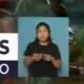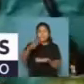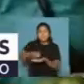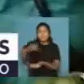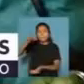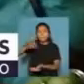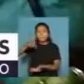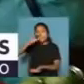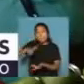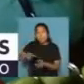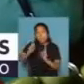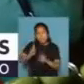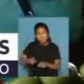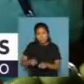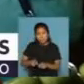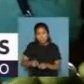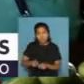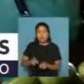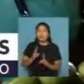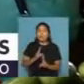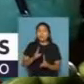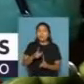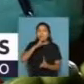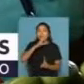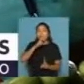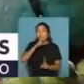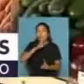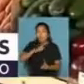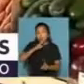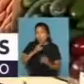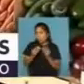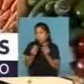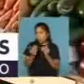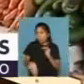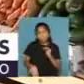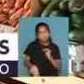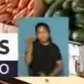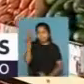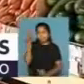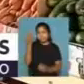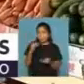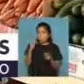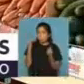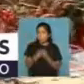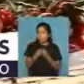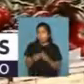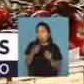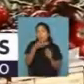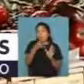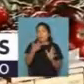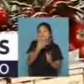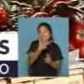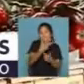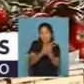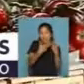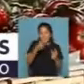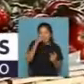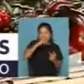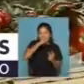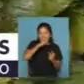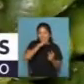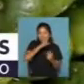ya no, más que nada la fruta subió muchísimo. Ahora tenés una 3 naranjas por 100 pesos.